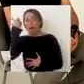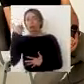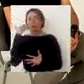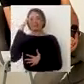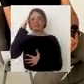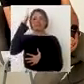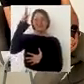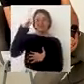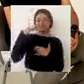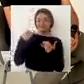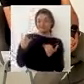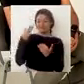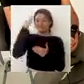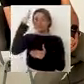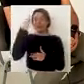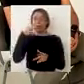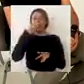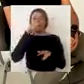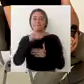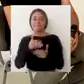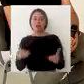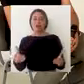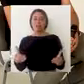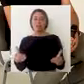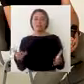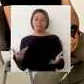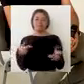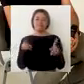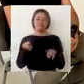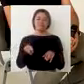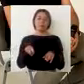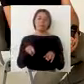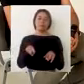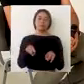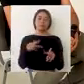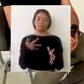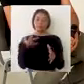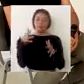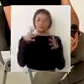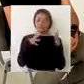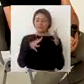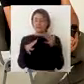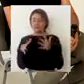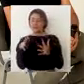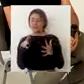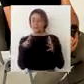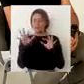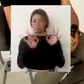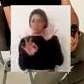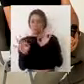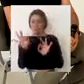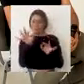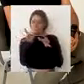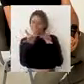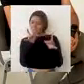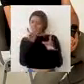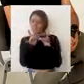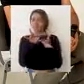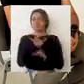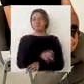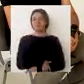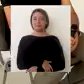contemporáneas, o también infantiles, ¿por qué no? Pero ya con una búsqueda más estética de fondo, ¿sí? Eso nos lleva a que en la